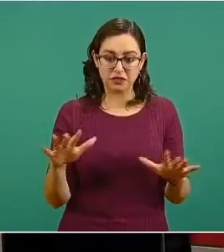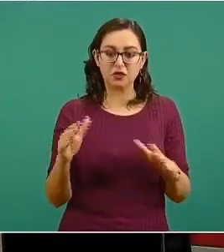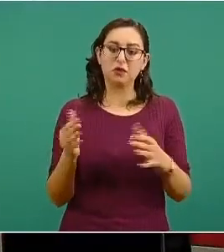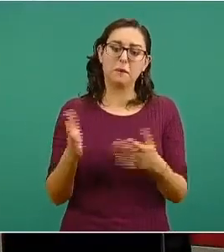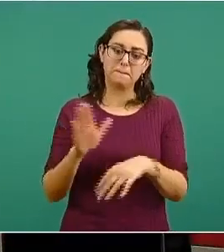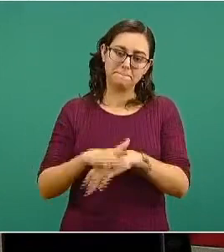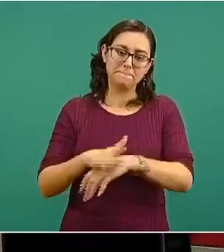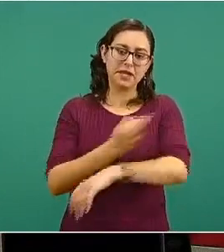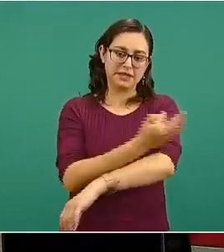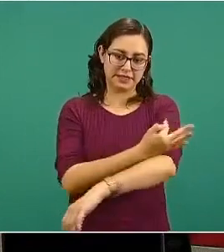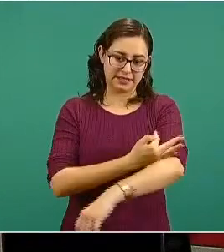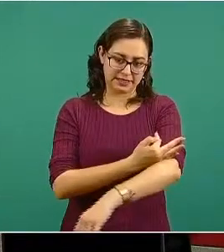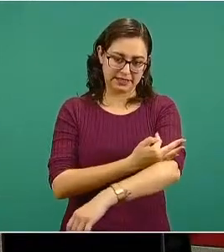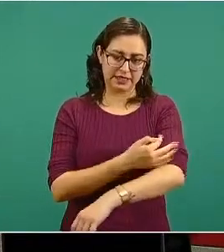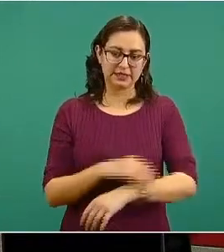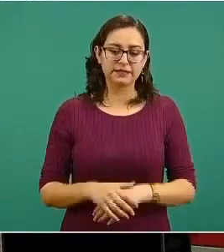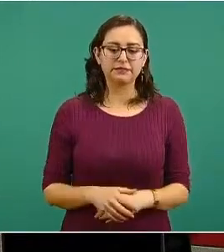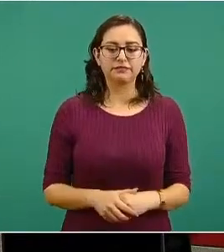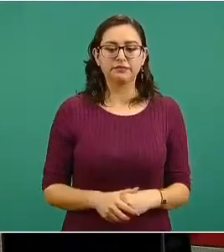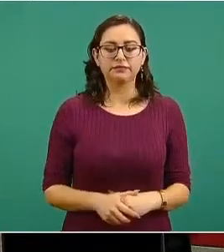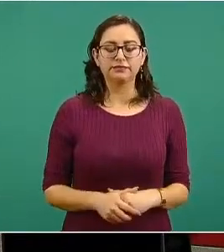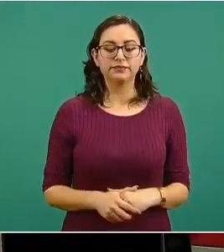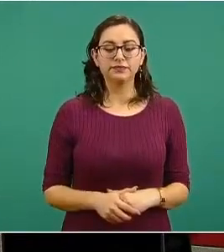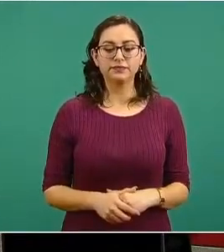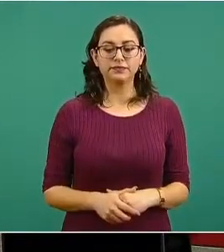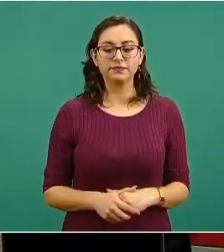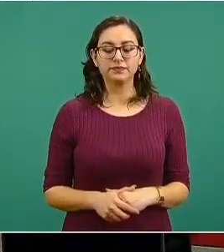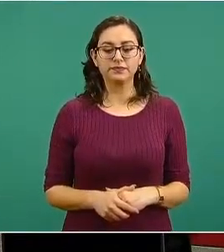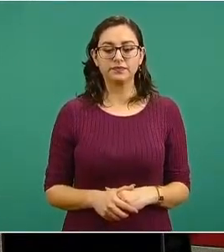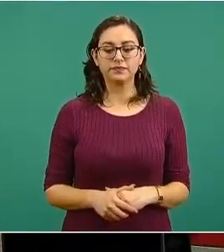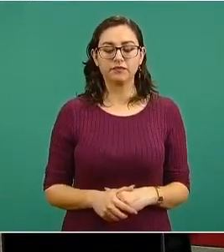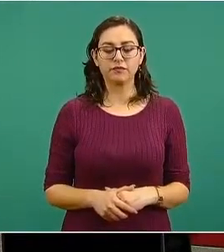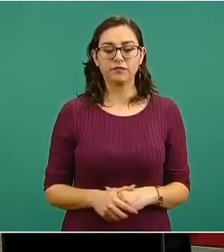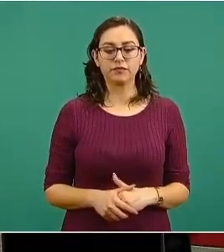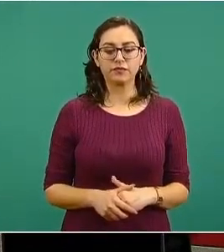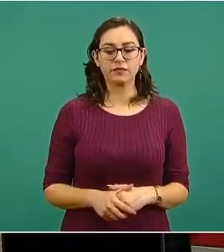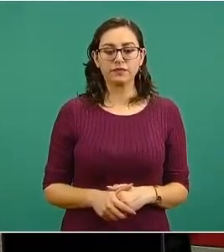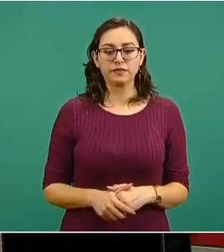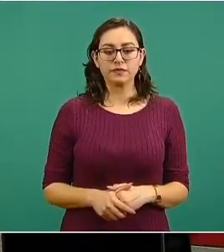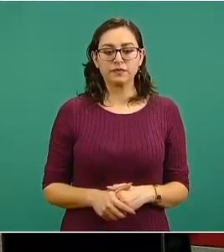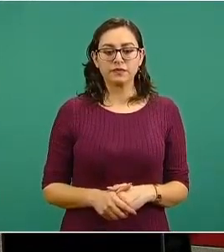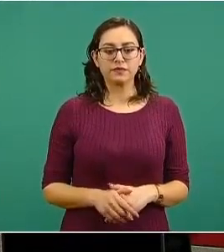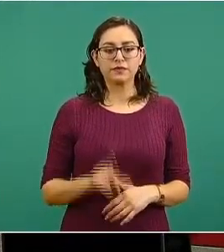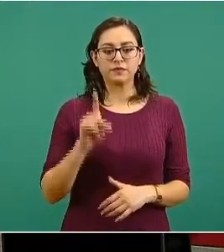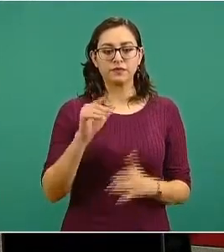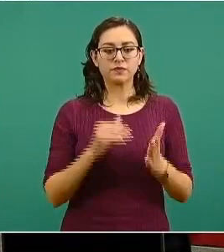la notificación de todos estos casos. De el